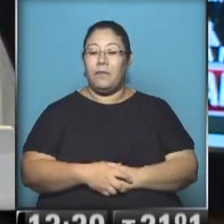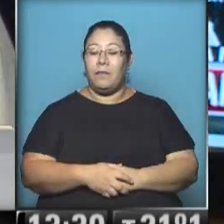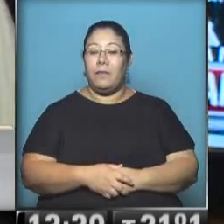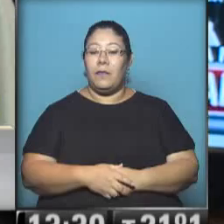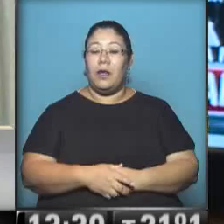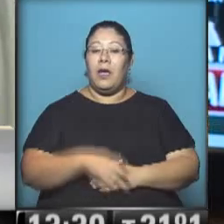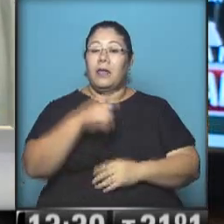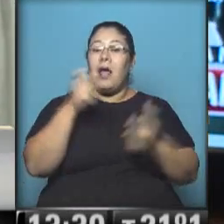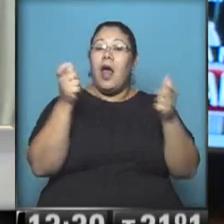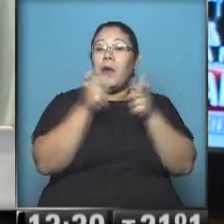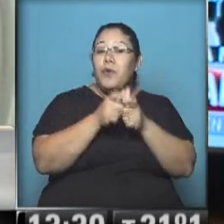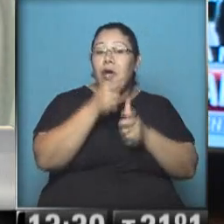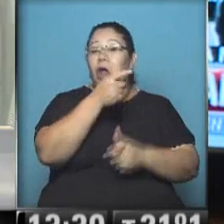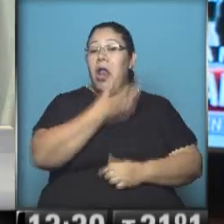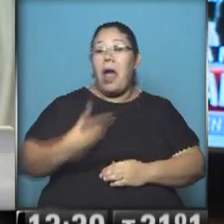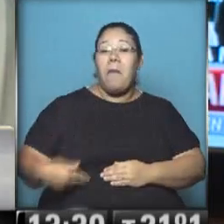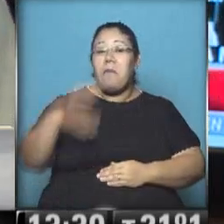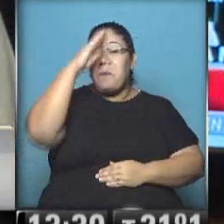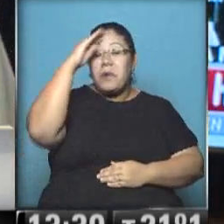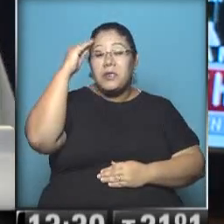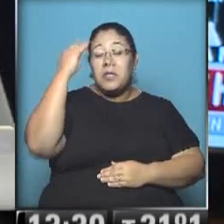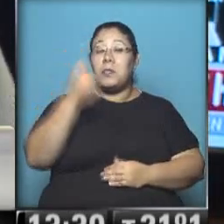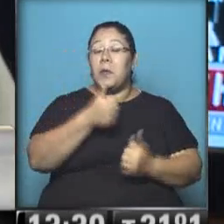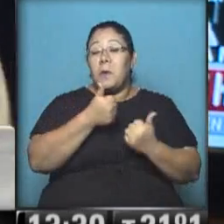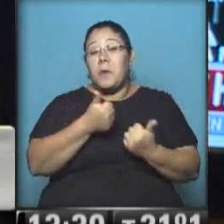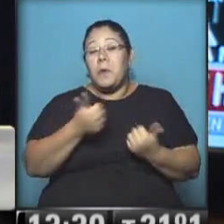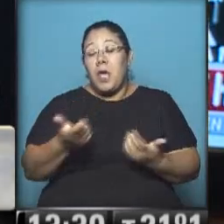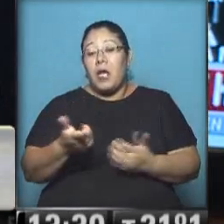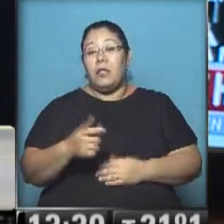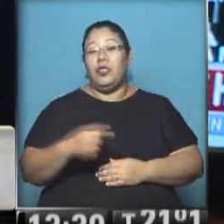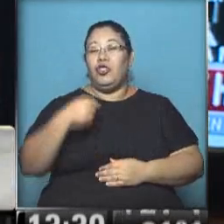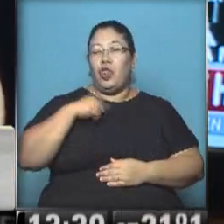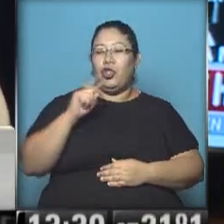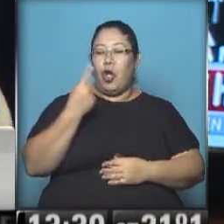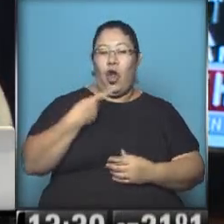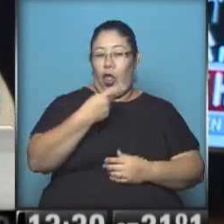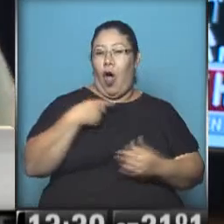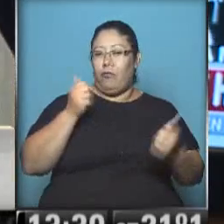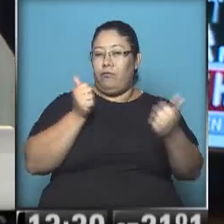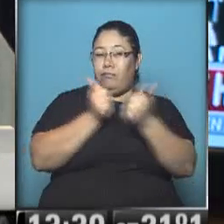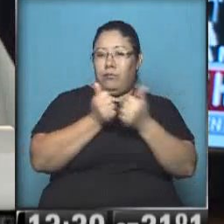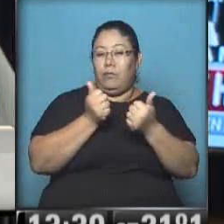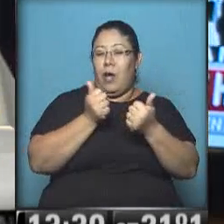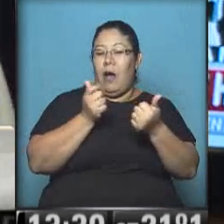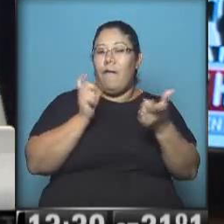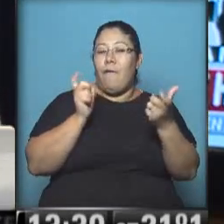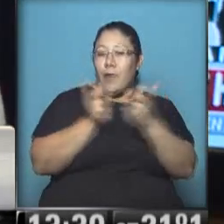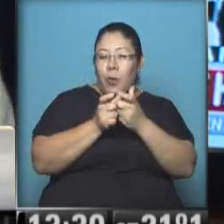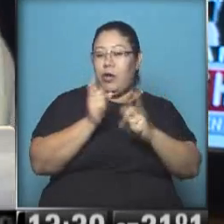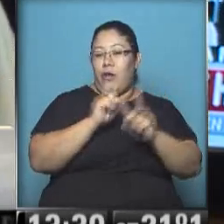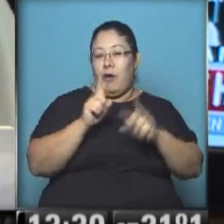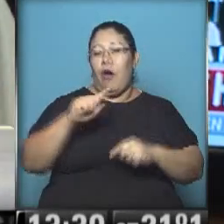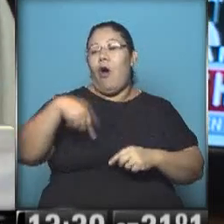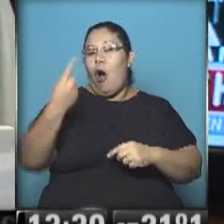en esa reunión la presidenta estaba de muy buen ánimo, pero no estaba solo yo, estaban el gobernador de Mendoza, el gobernador de San Juan y los presidentes de las cámaras